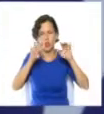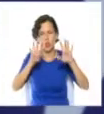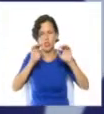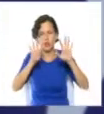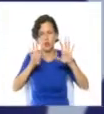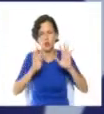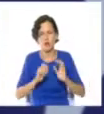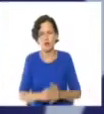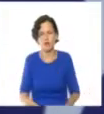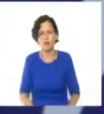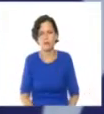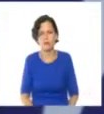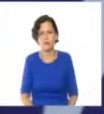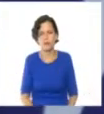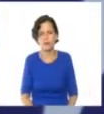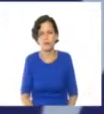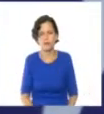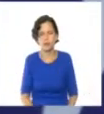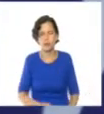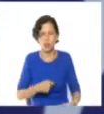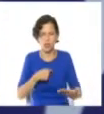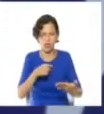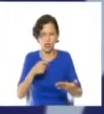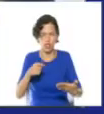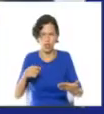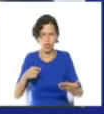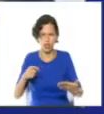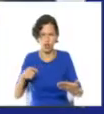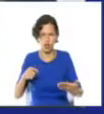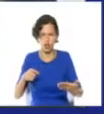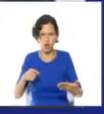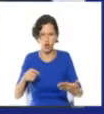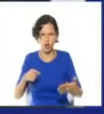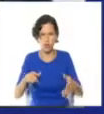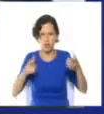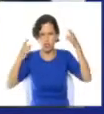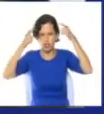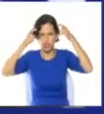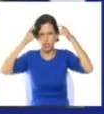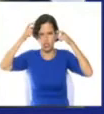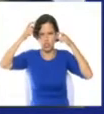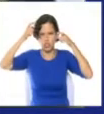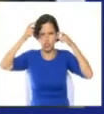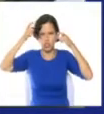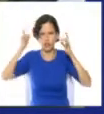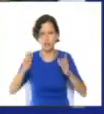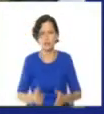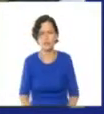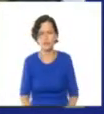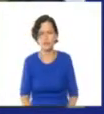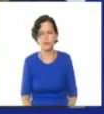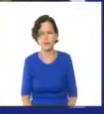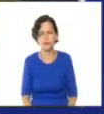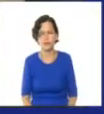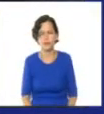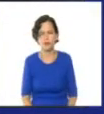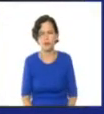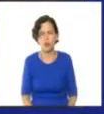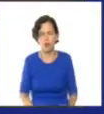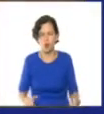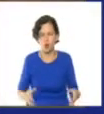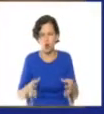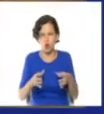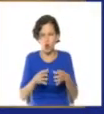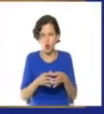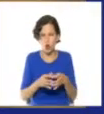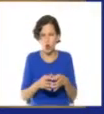1999, que la redactó el presidente comandante Hugo Rafael Chávez Frías con un grupo